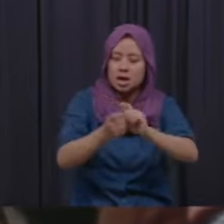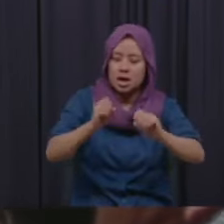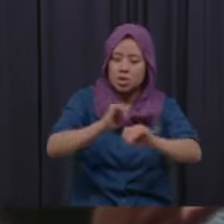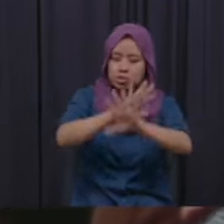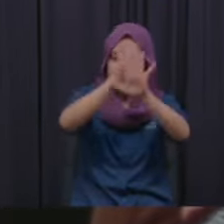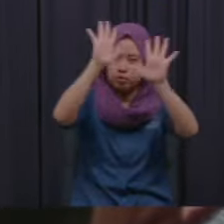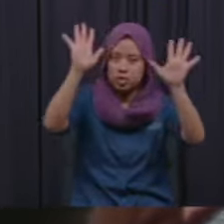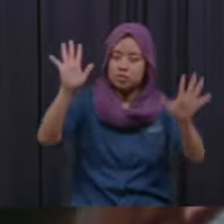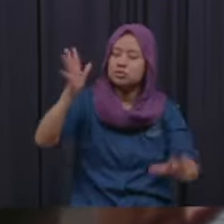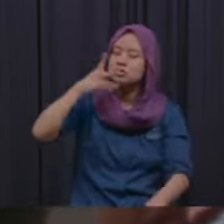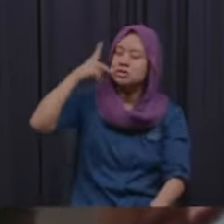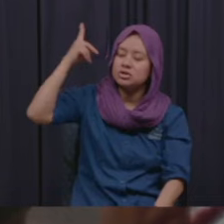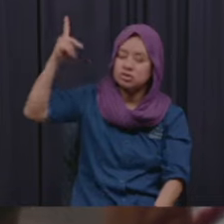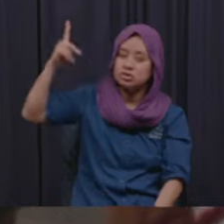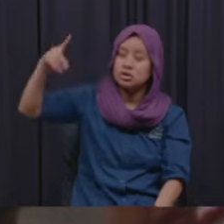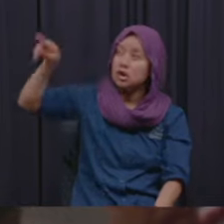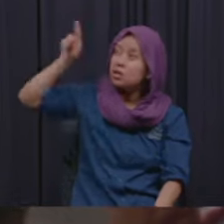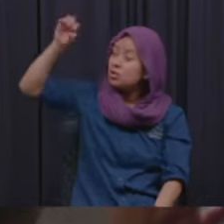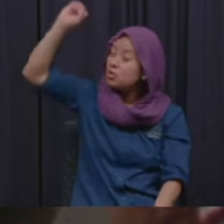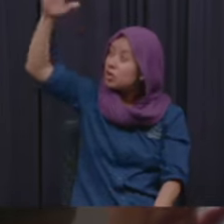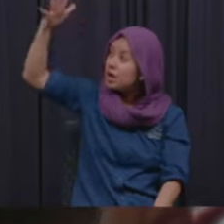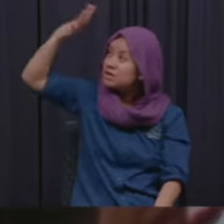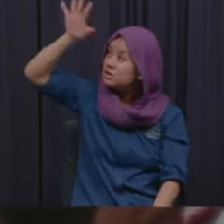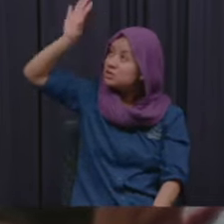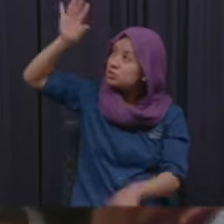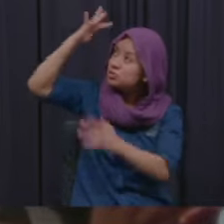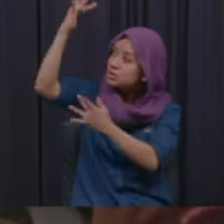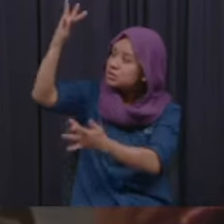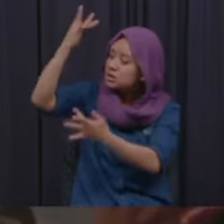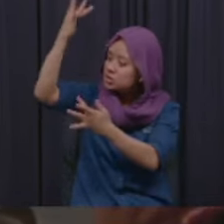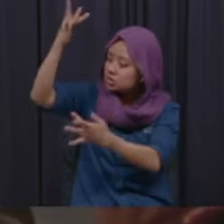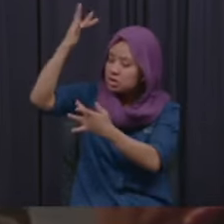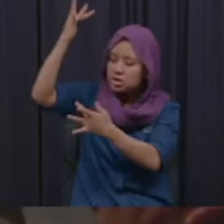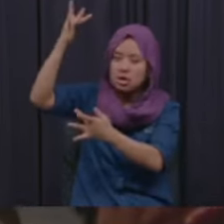Y que tu gracia, que tu misericordia, Señor, los envuelva.